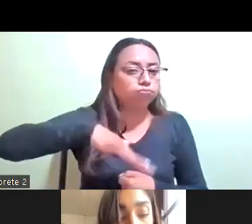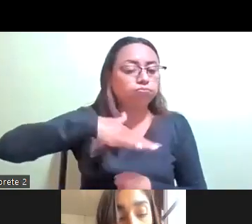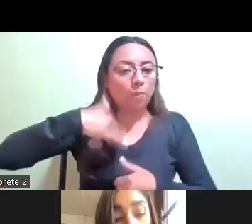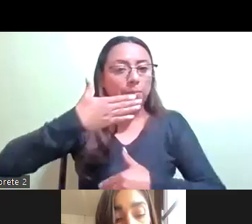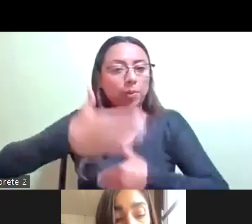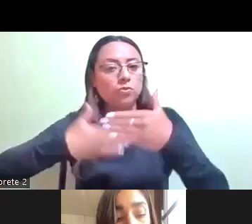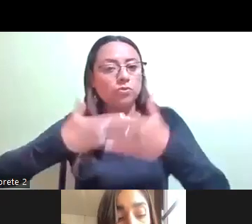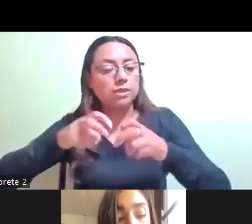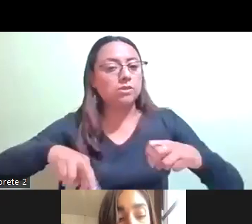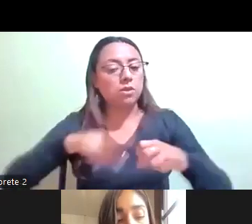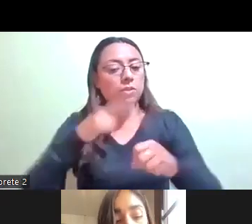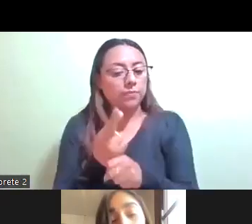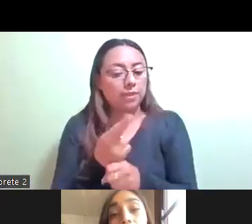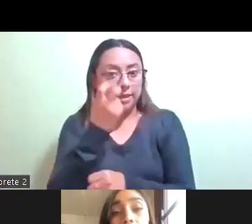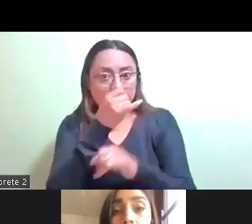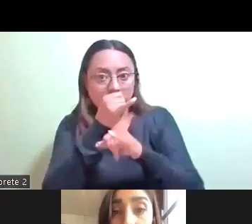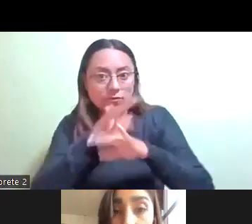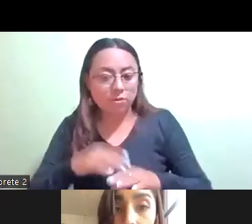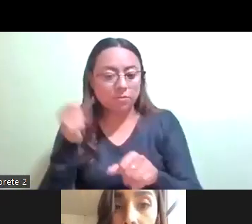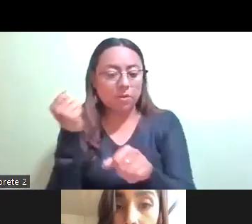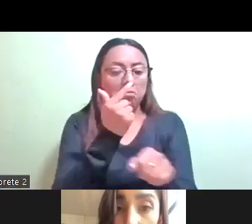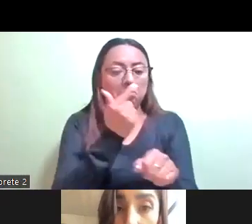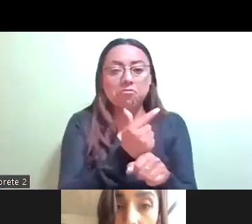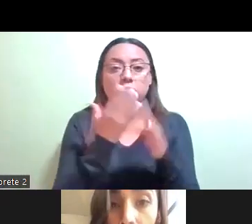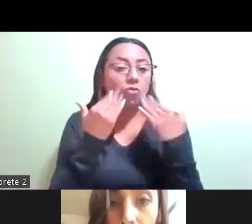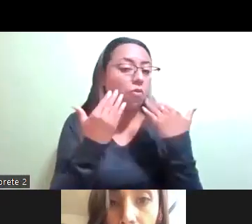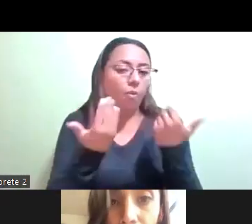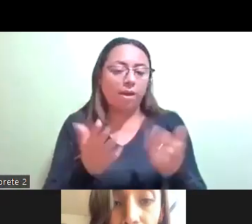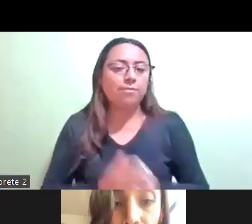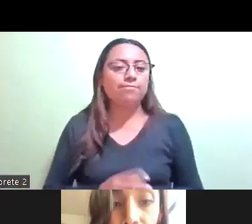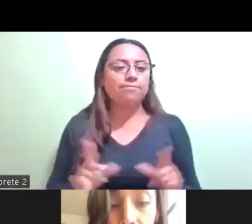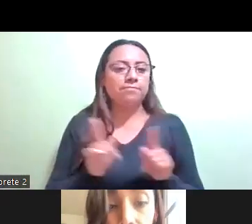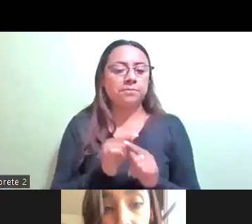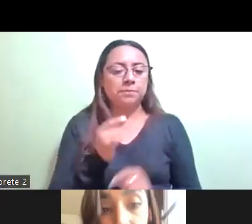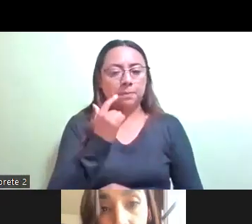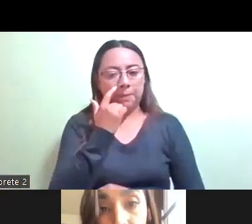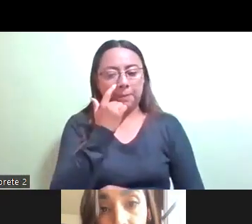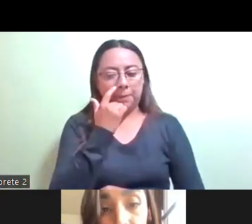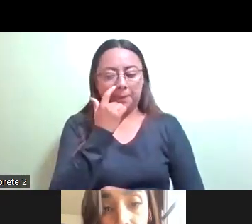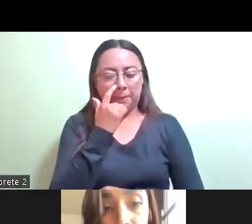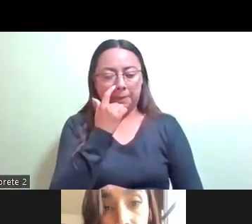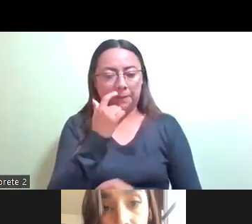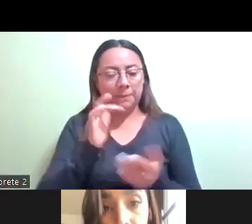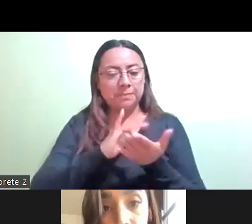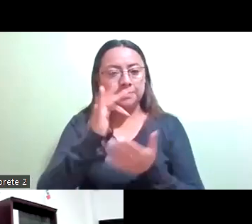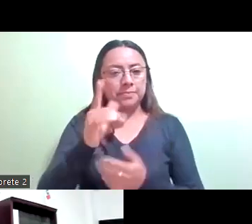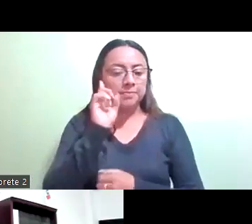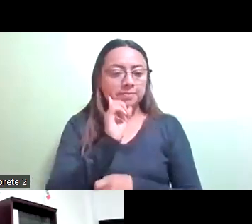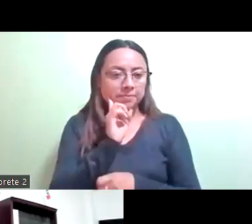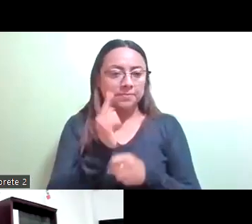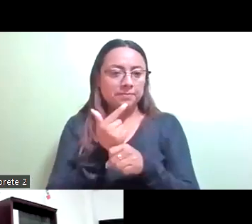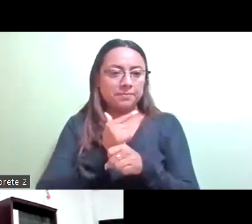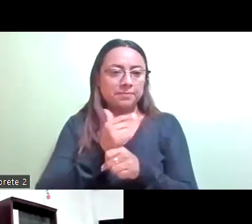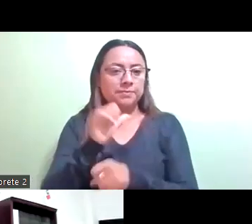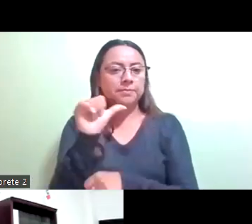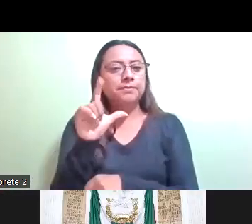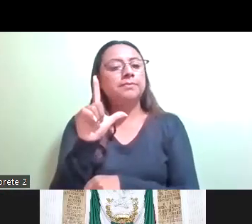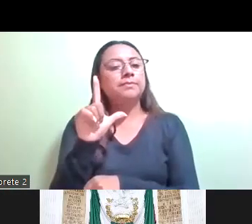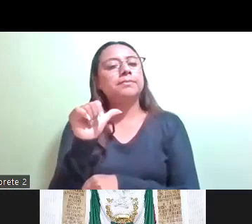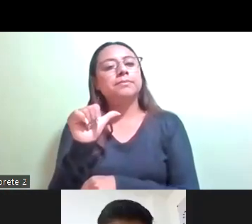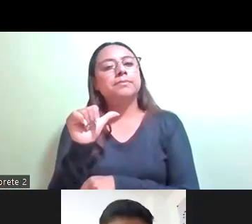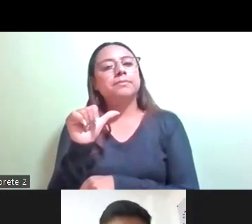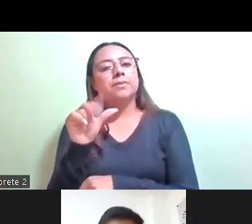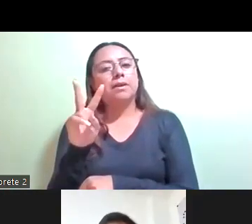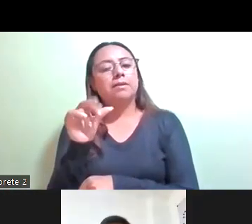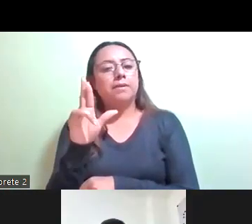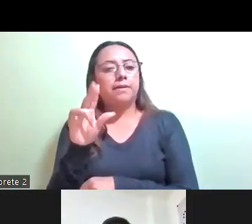parlamentario no se localizó la información de interés del solicitante. Es cuanto. Gracias, licenciada Alvarado. En este sentido, se